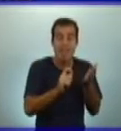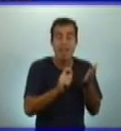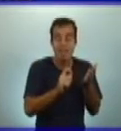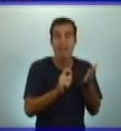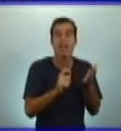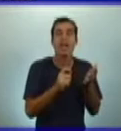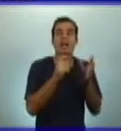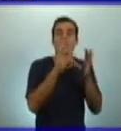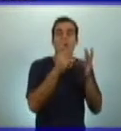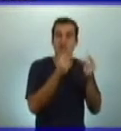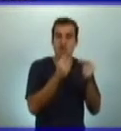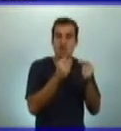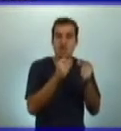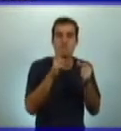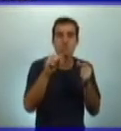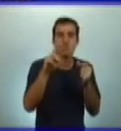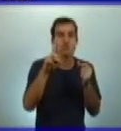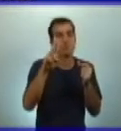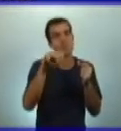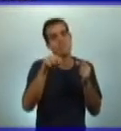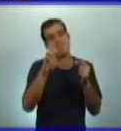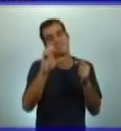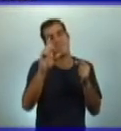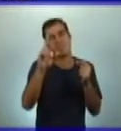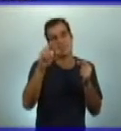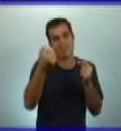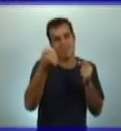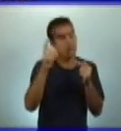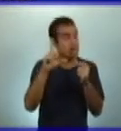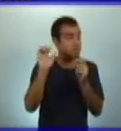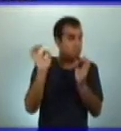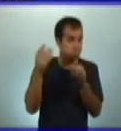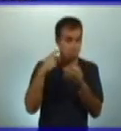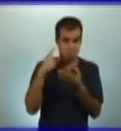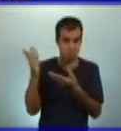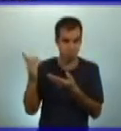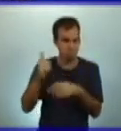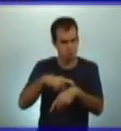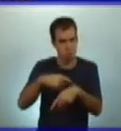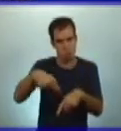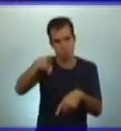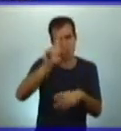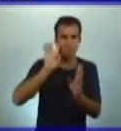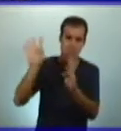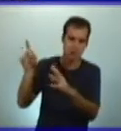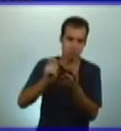el numeral de los resultados obtenidos. ¿Les doy unos minutos para que lo copien? Sí.